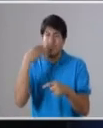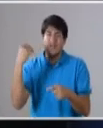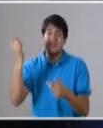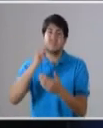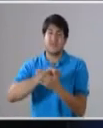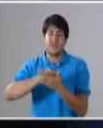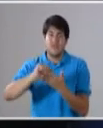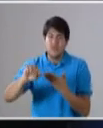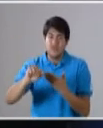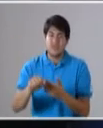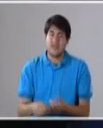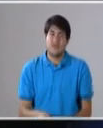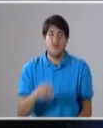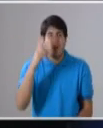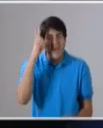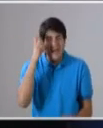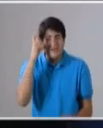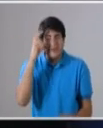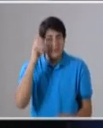a cantar.